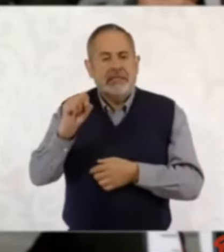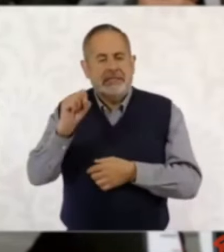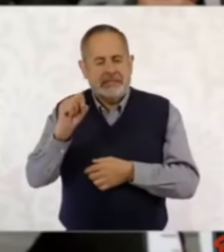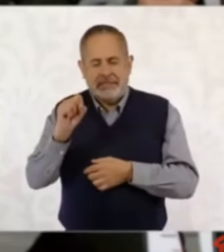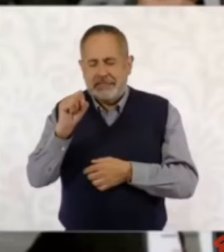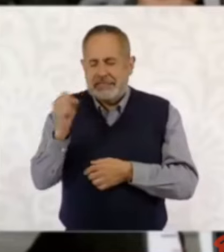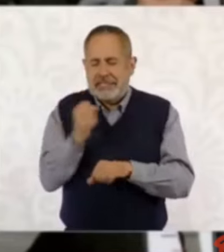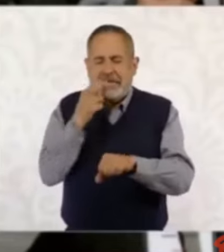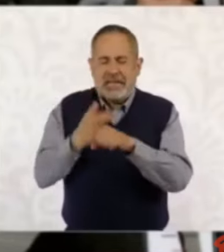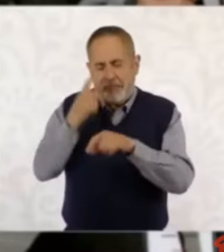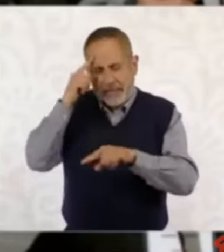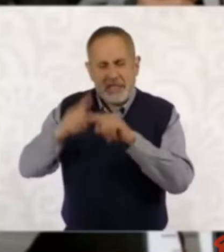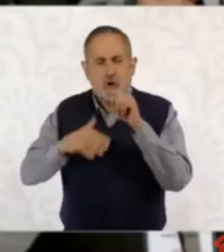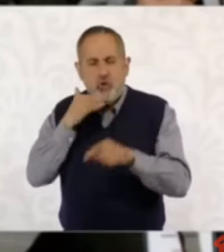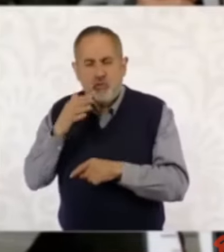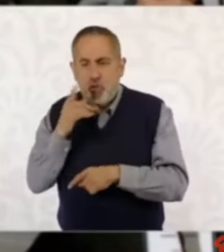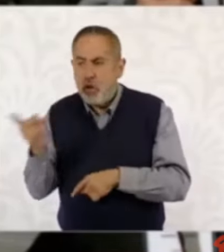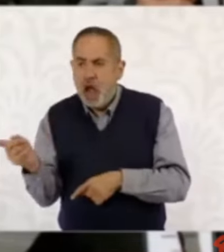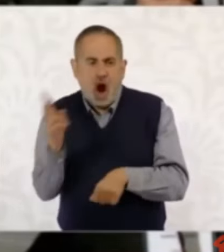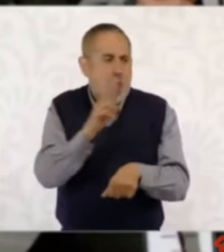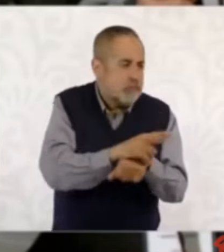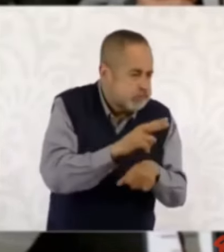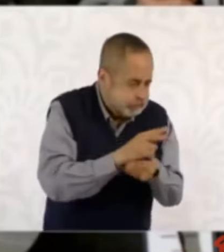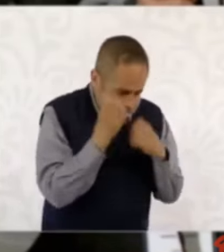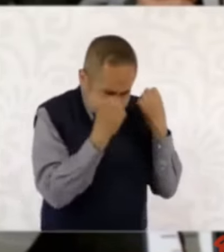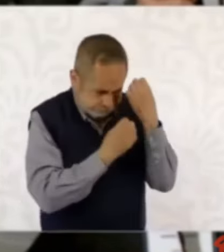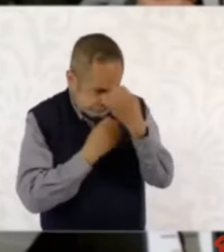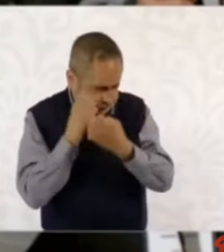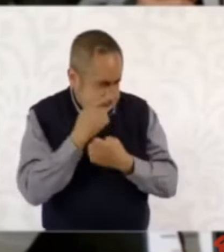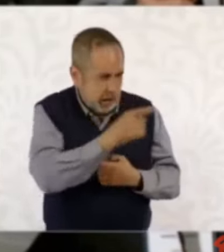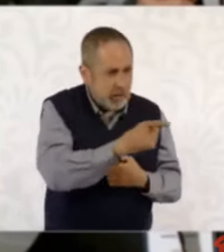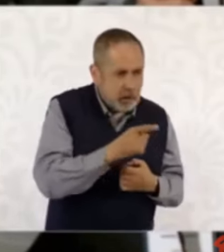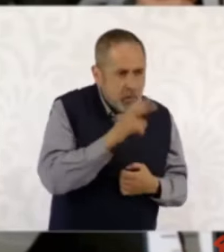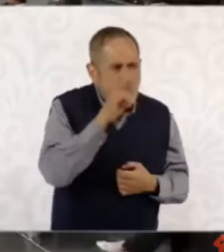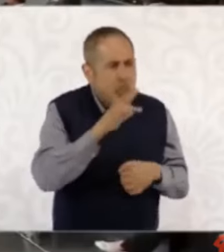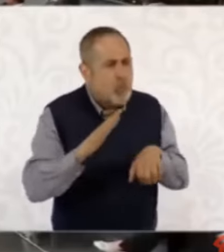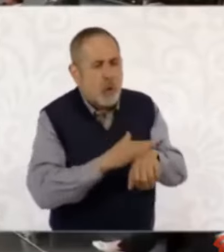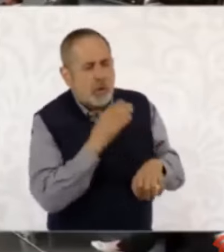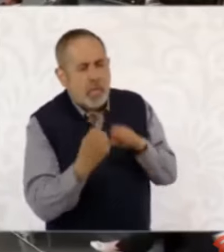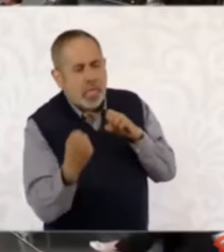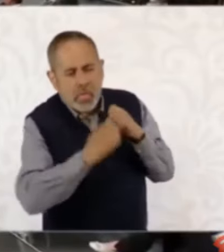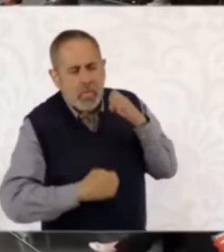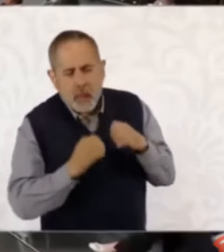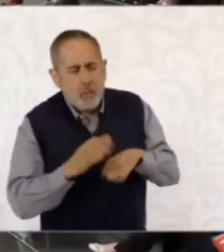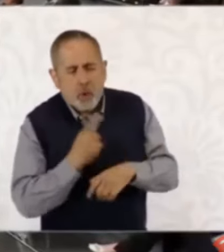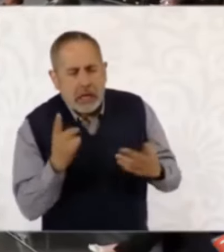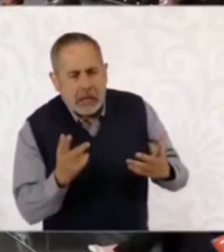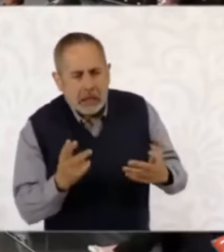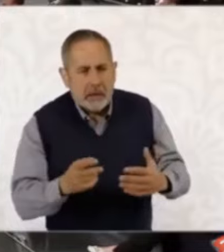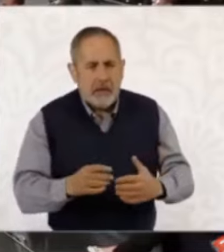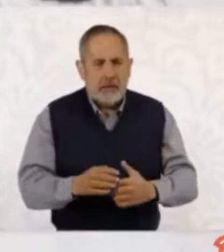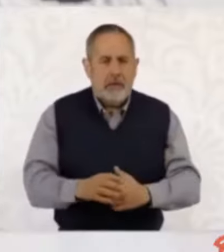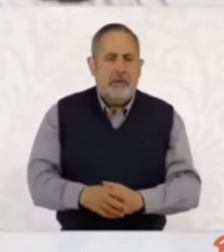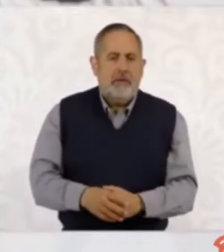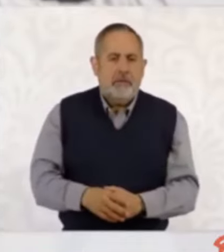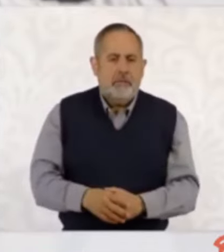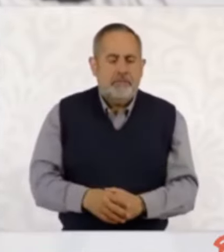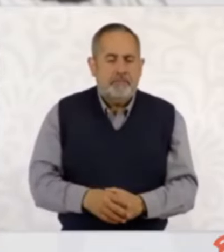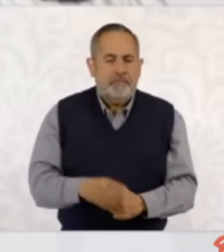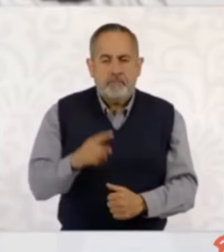Secretaría Anticorrupción, revisaría el caso si es que fuese de su interés. Más bien es el sistema anticorrupción